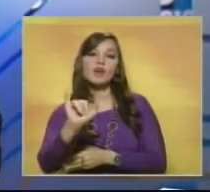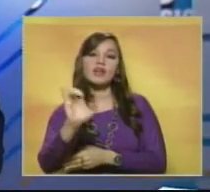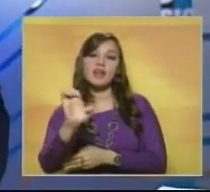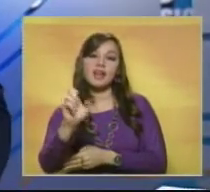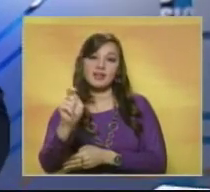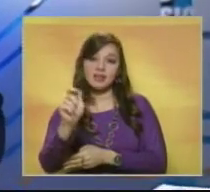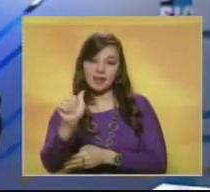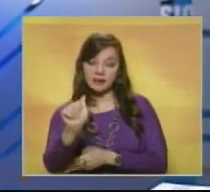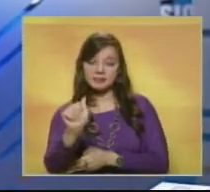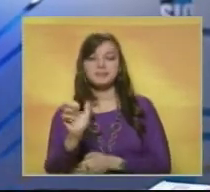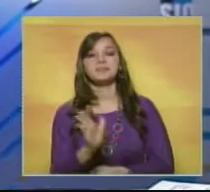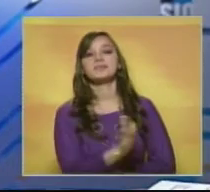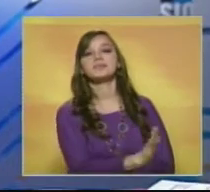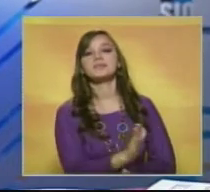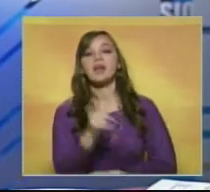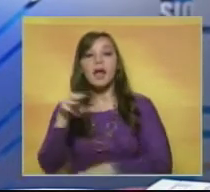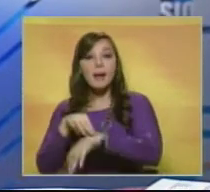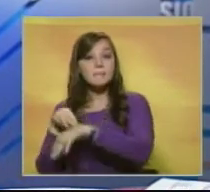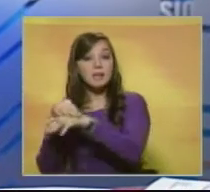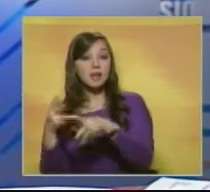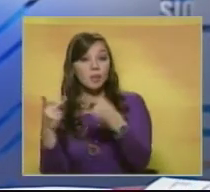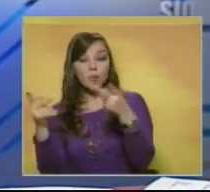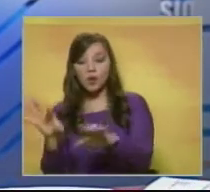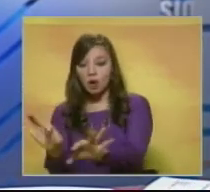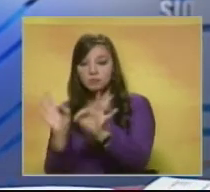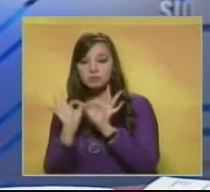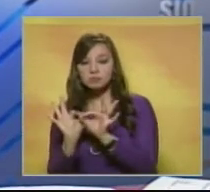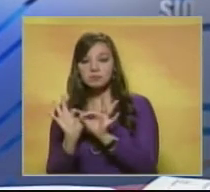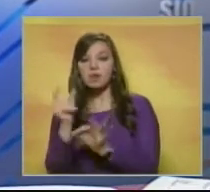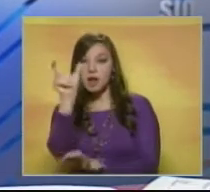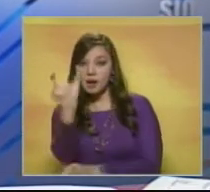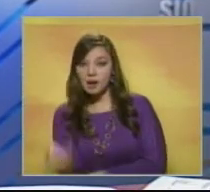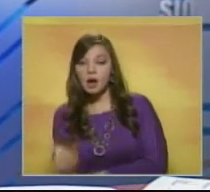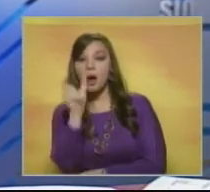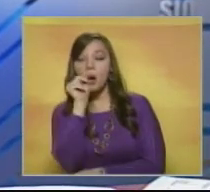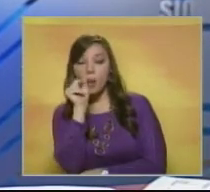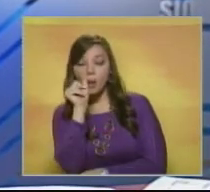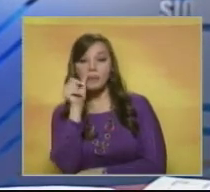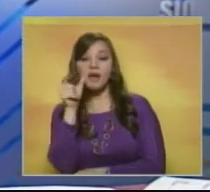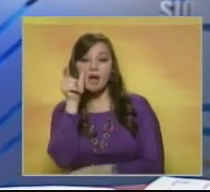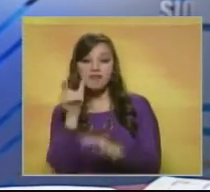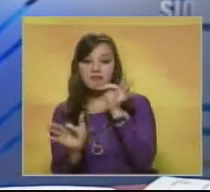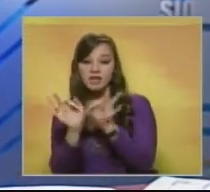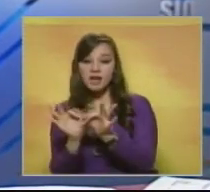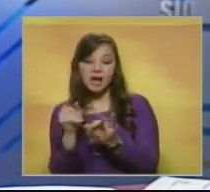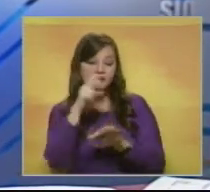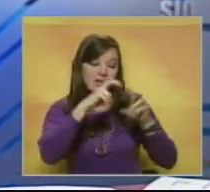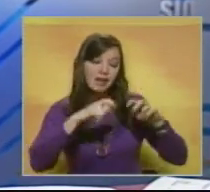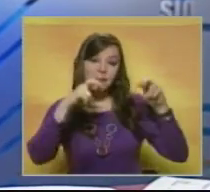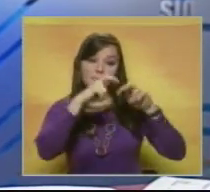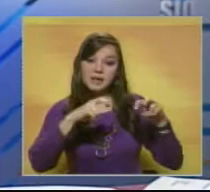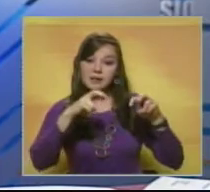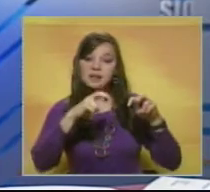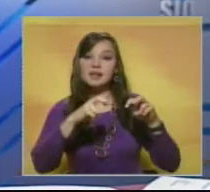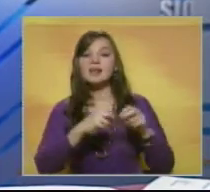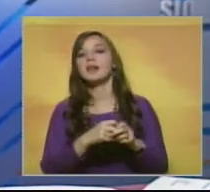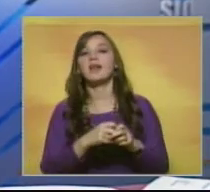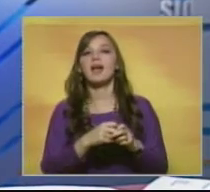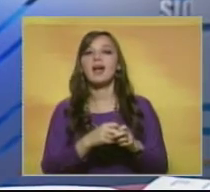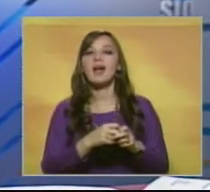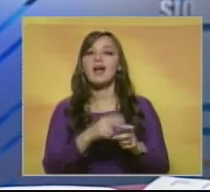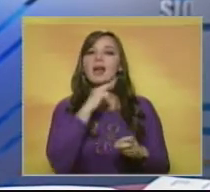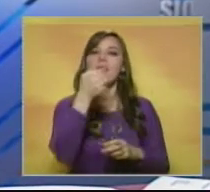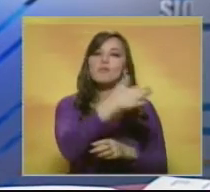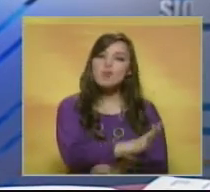Público designó al fiscal 65 del área metropolitana de Caracas, Edser Parra Lugo, para investigar el asesinato del inspector de seguridad